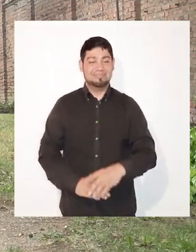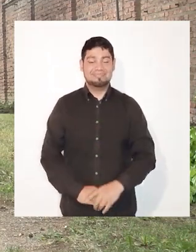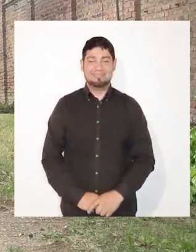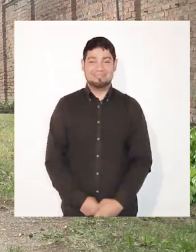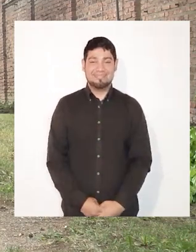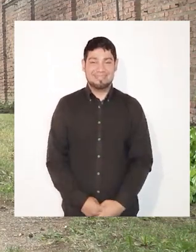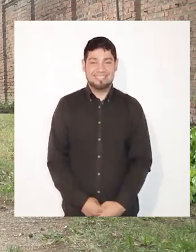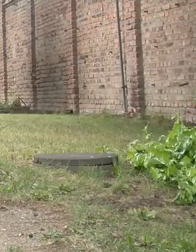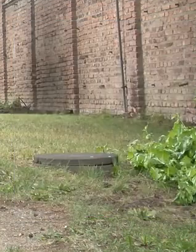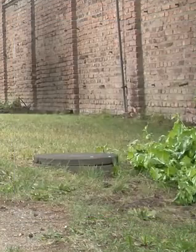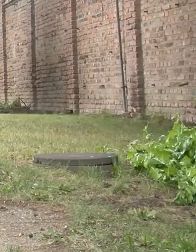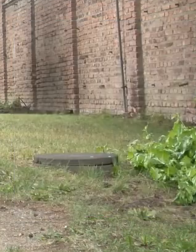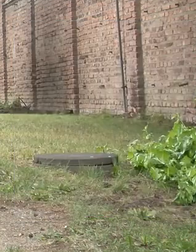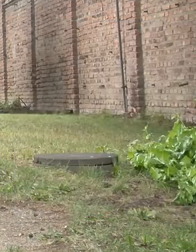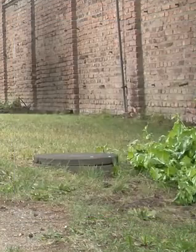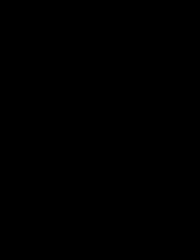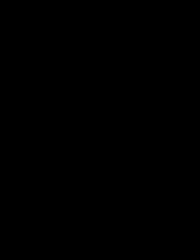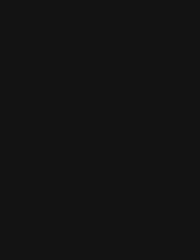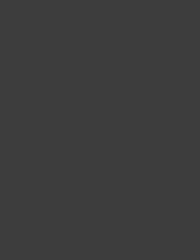importante también para mí como autor.